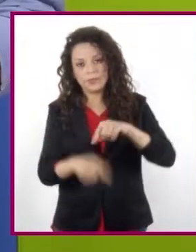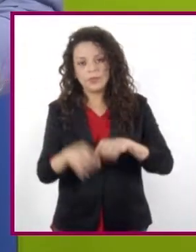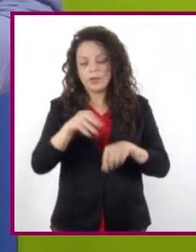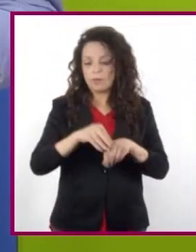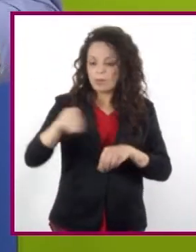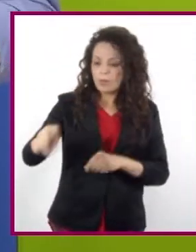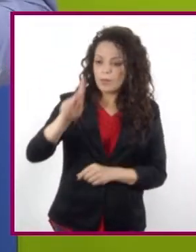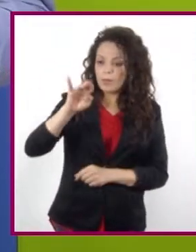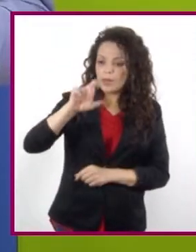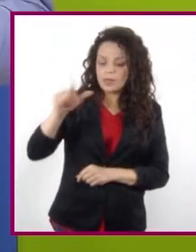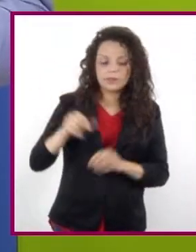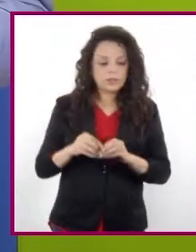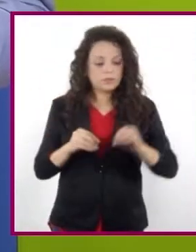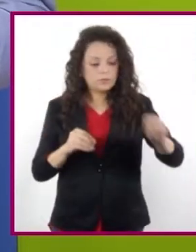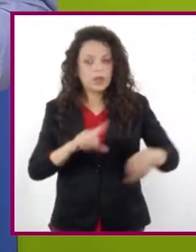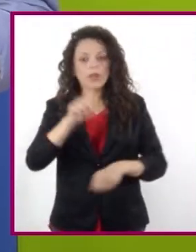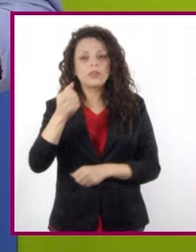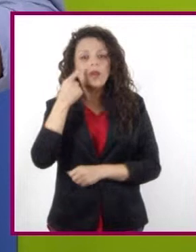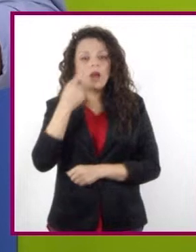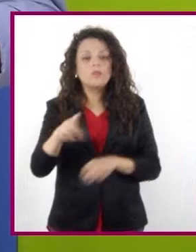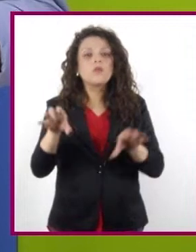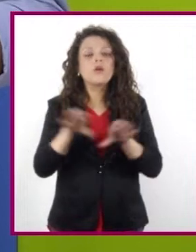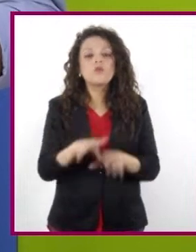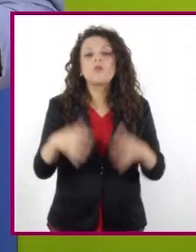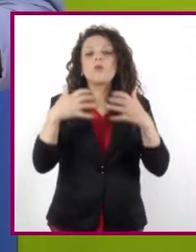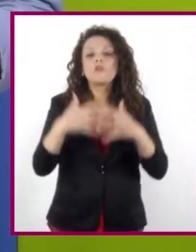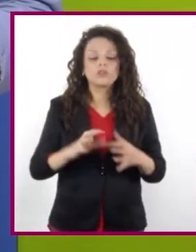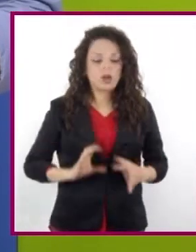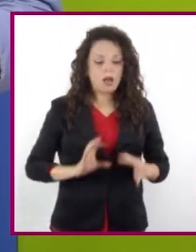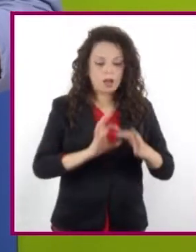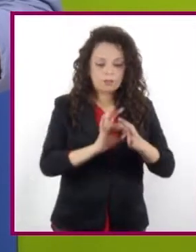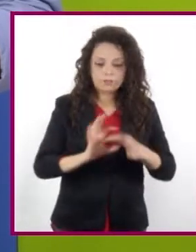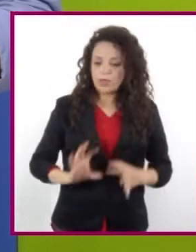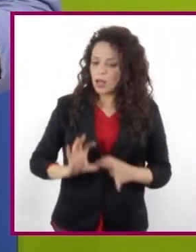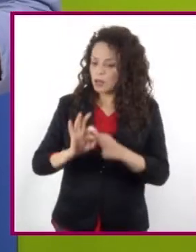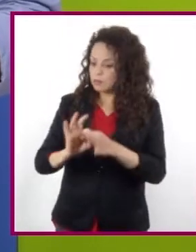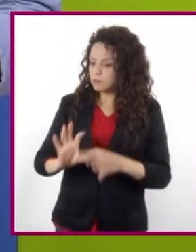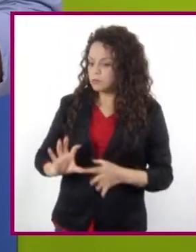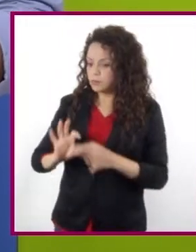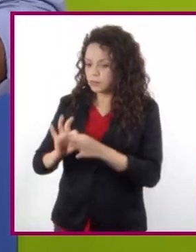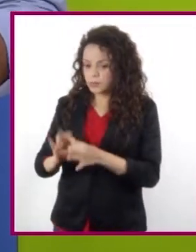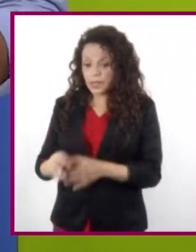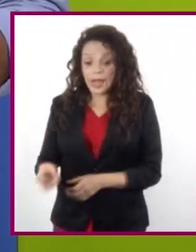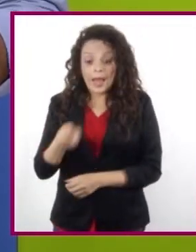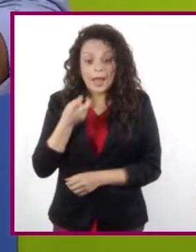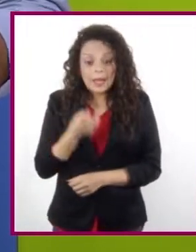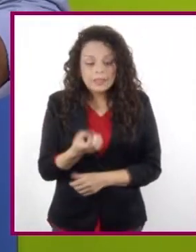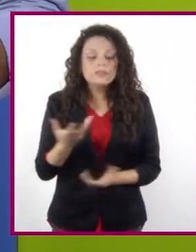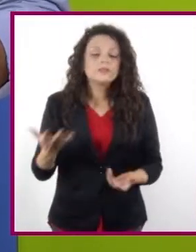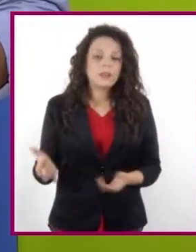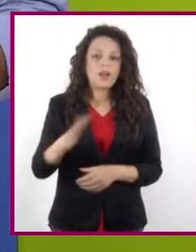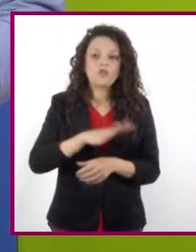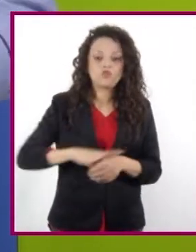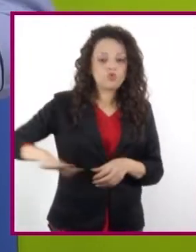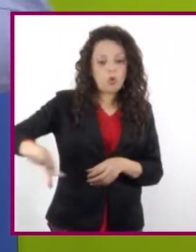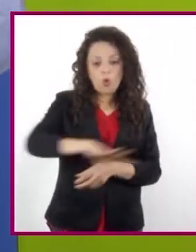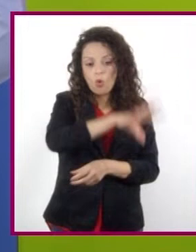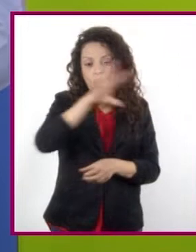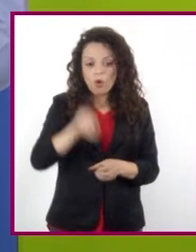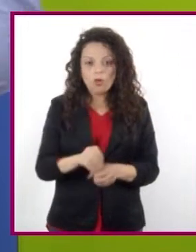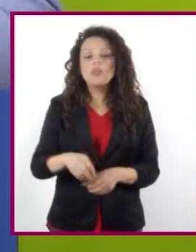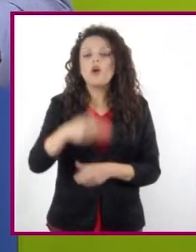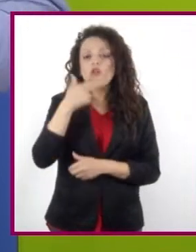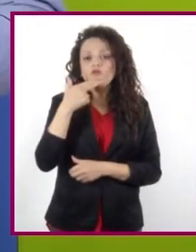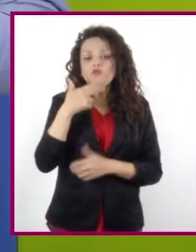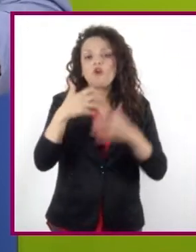sí, identificar las articulaciones y la manera en que contribuyen a la función total del objeto,